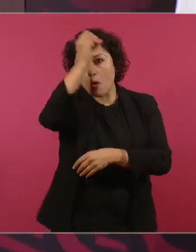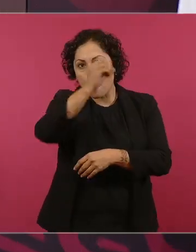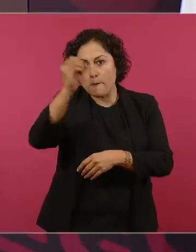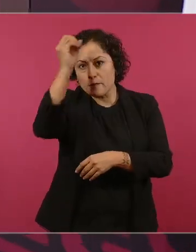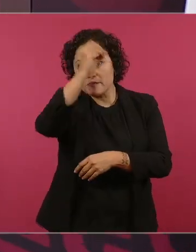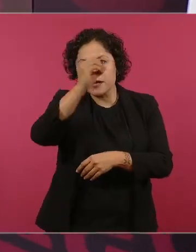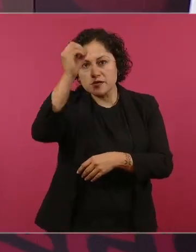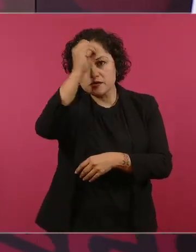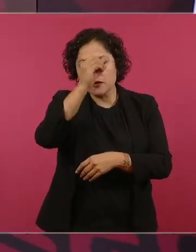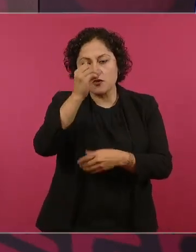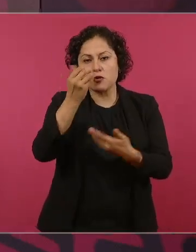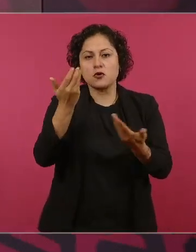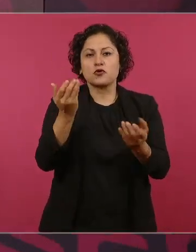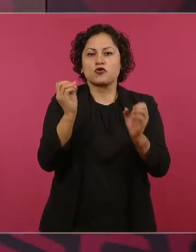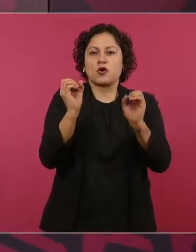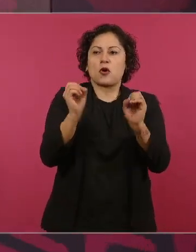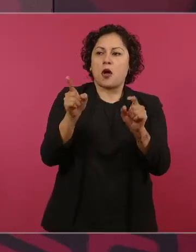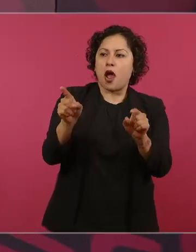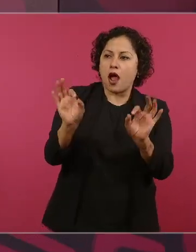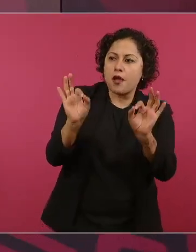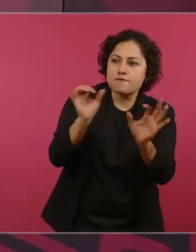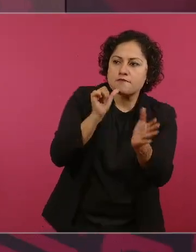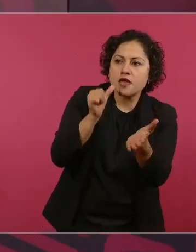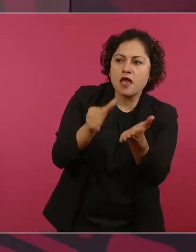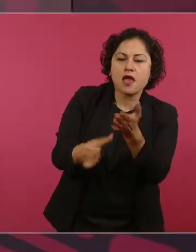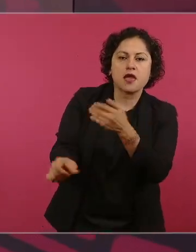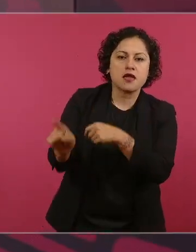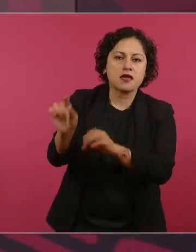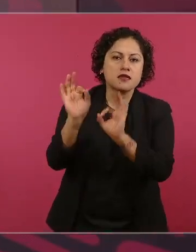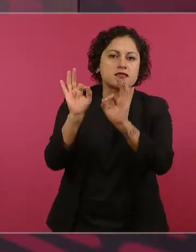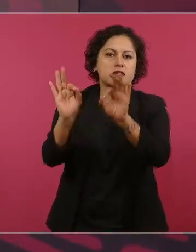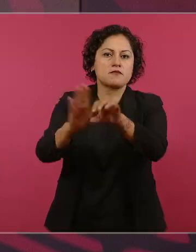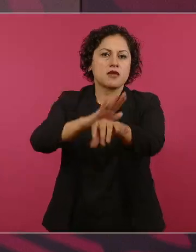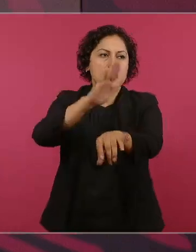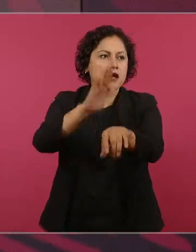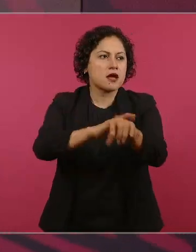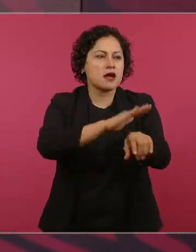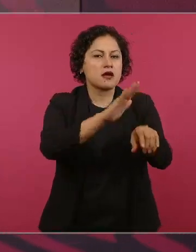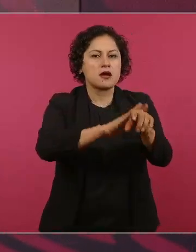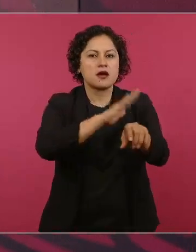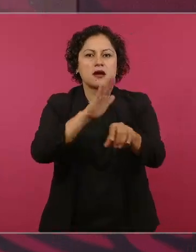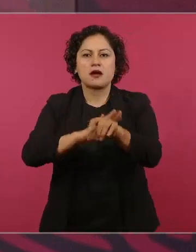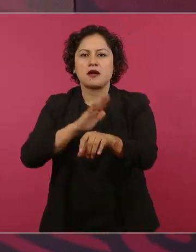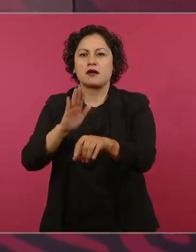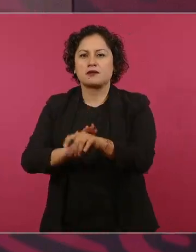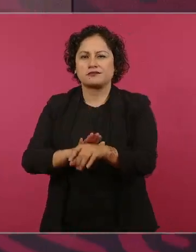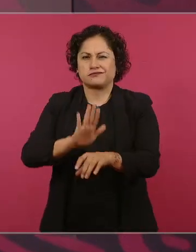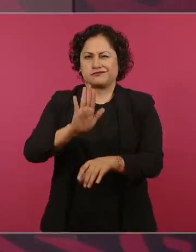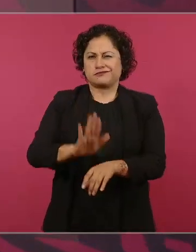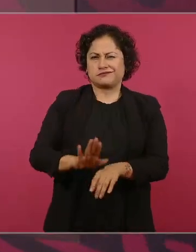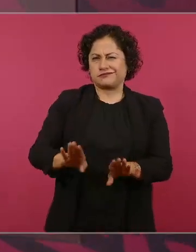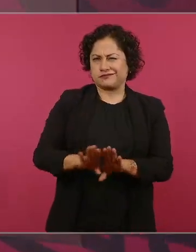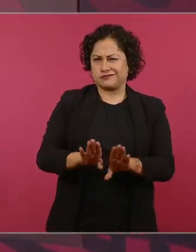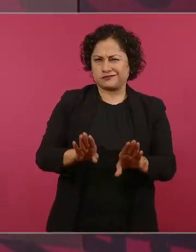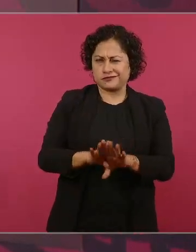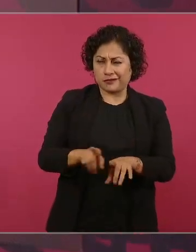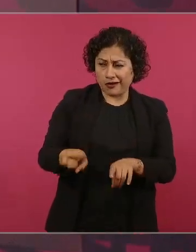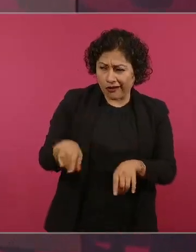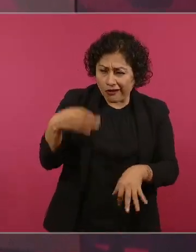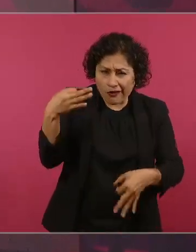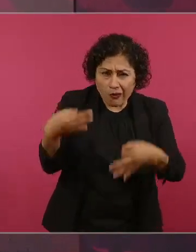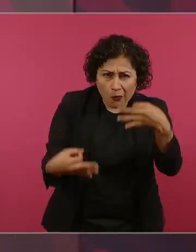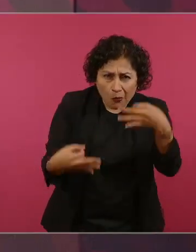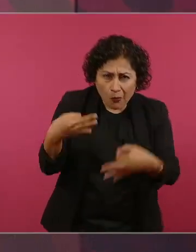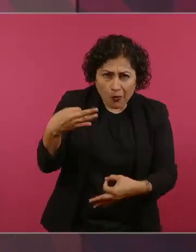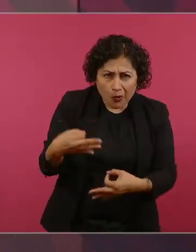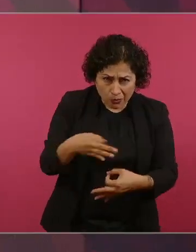de buena conducta, como si ellos fuesen los jueces, el gobierno del